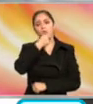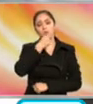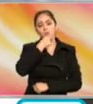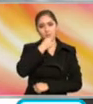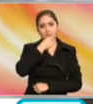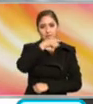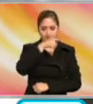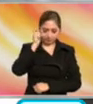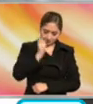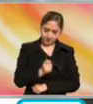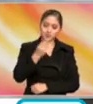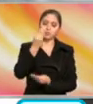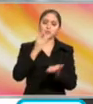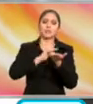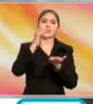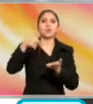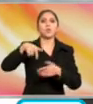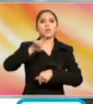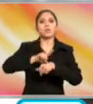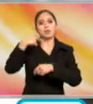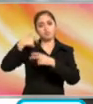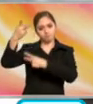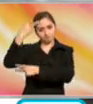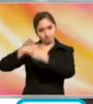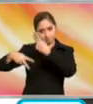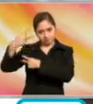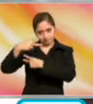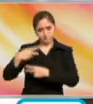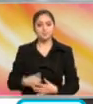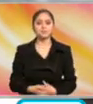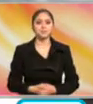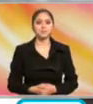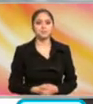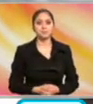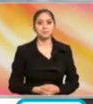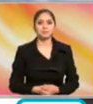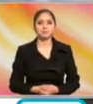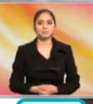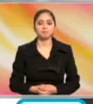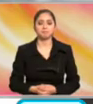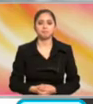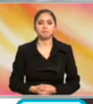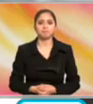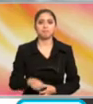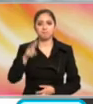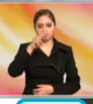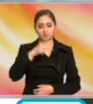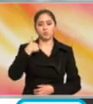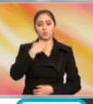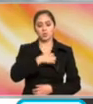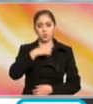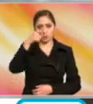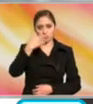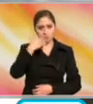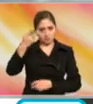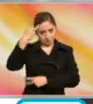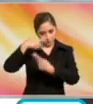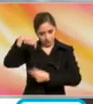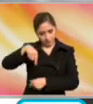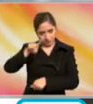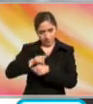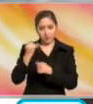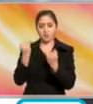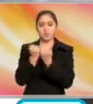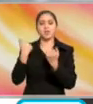Nava, quien le agradezco muchísimo que nos recibas nuevamente aquí en tus oficinas. Qué gusto recibirte y sobre todo pues saludar a todas